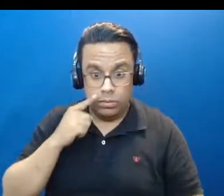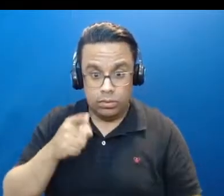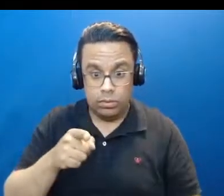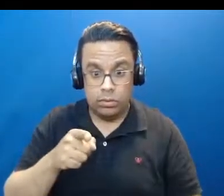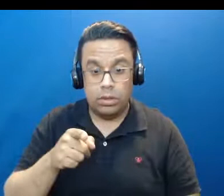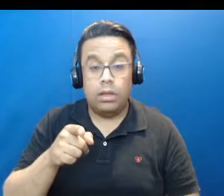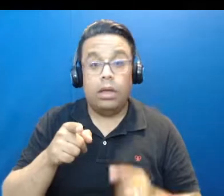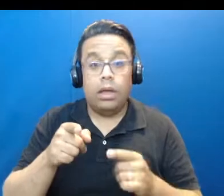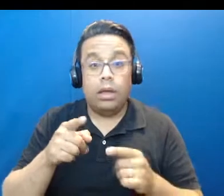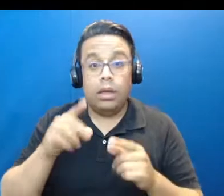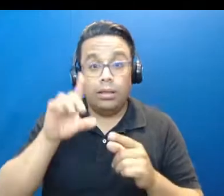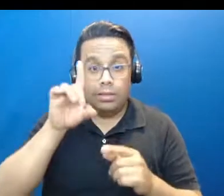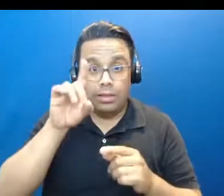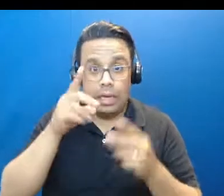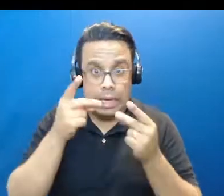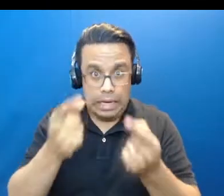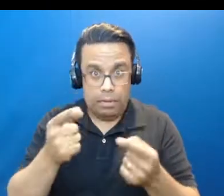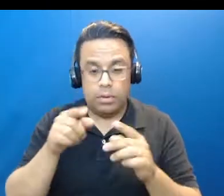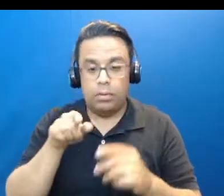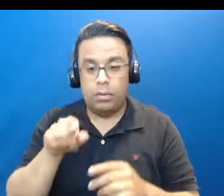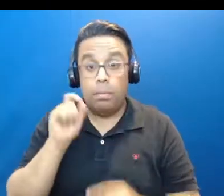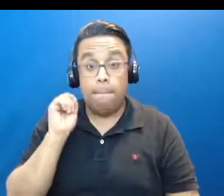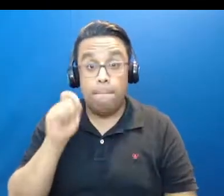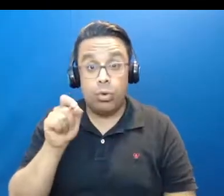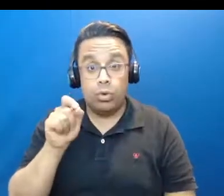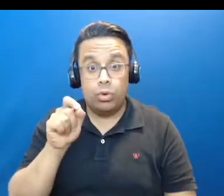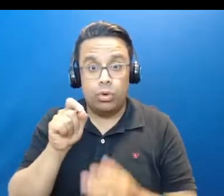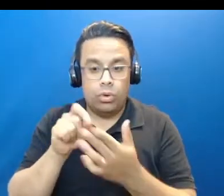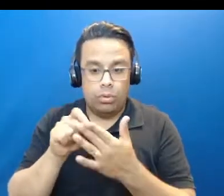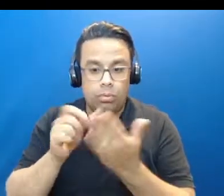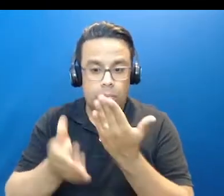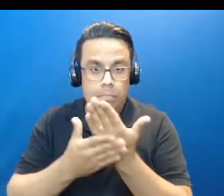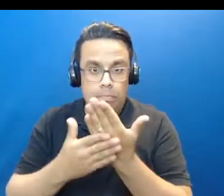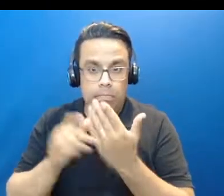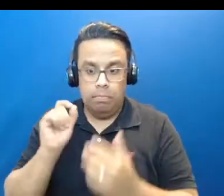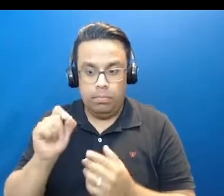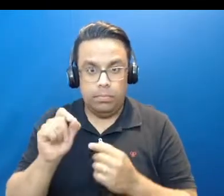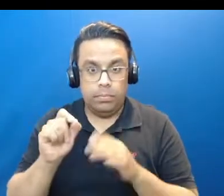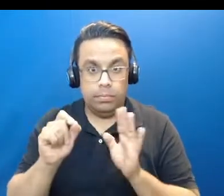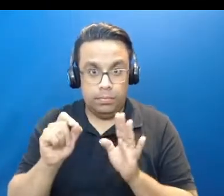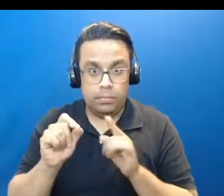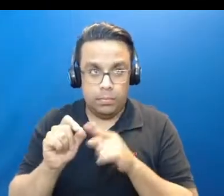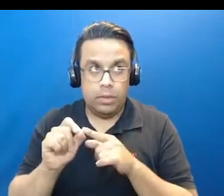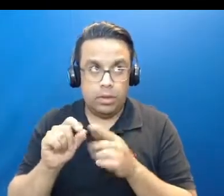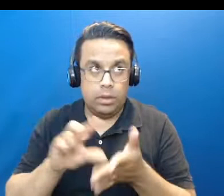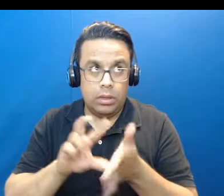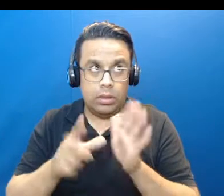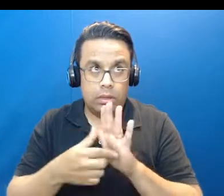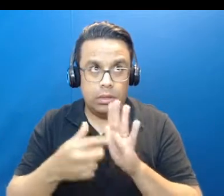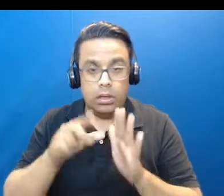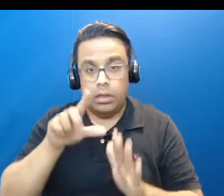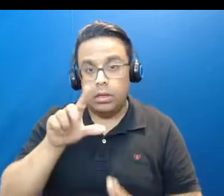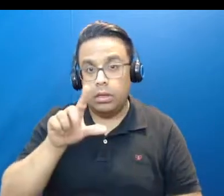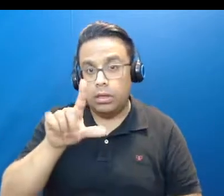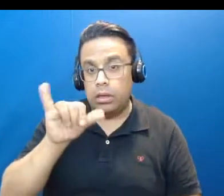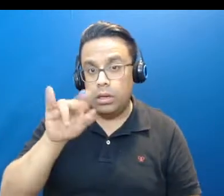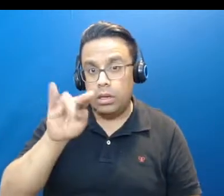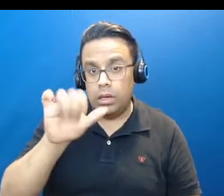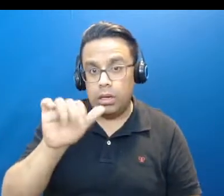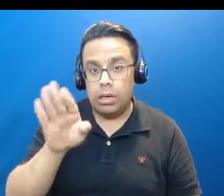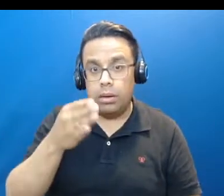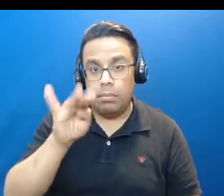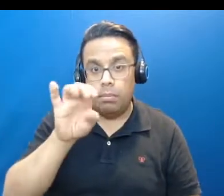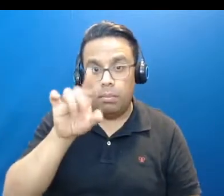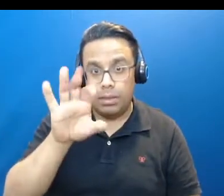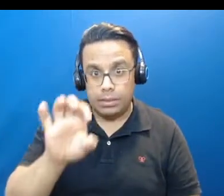dimensión rápida, punto de referencia o línea base, también lo conocemos como acotado paralelo. Está el acotado